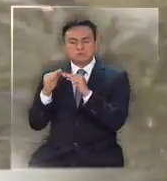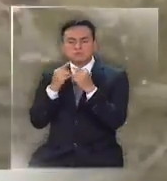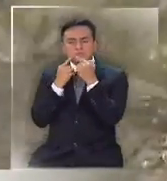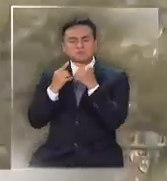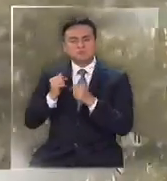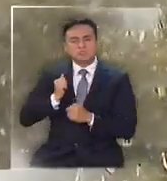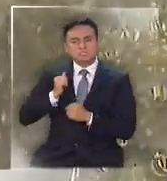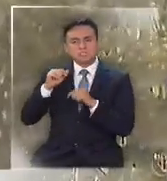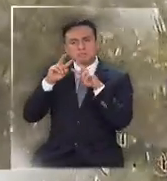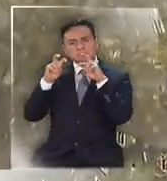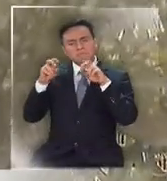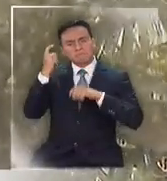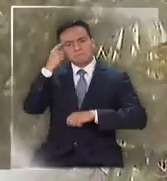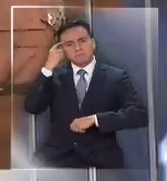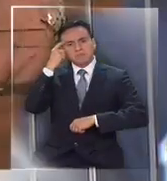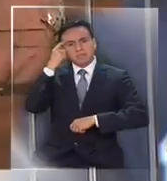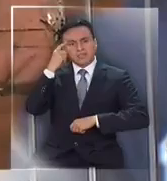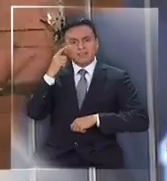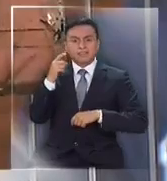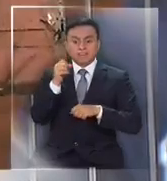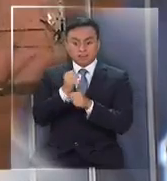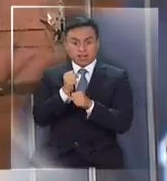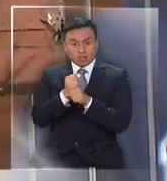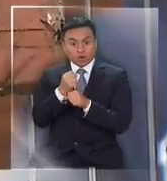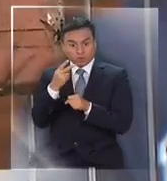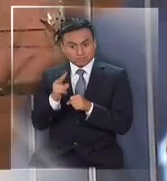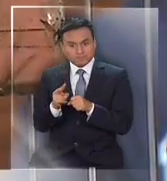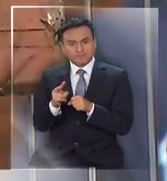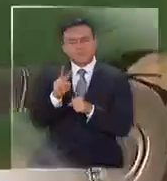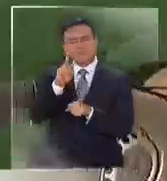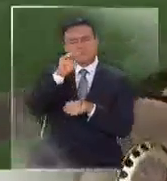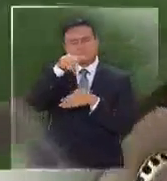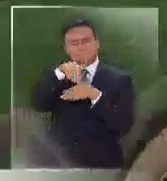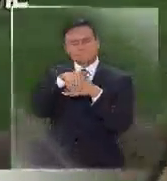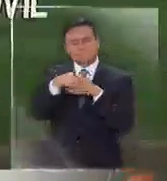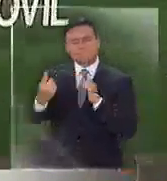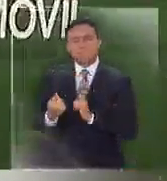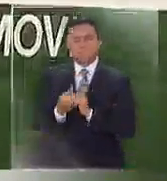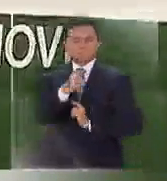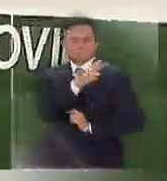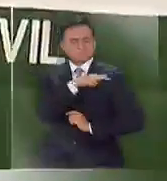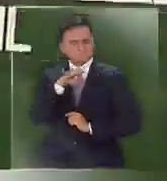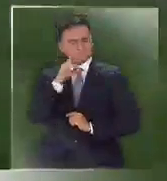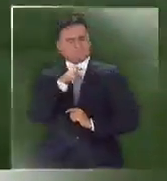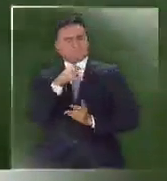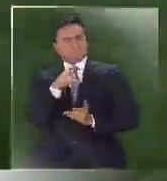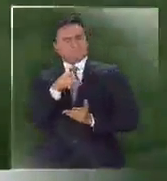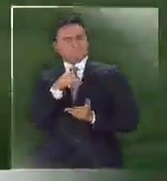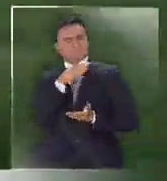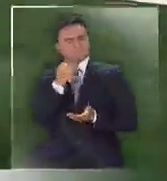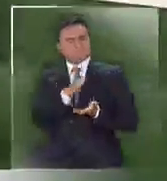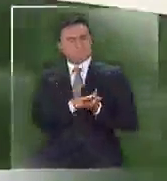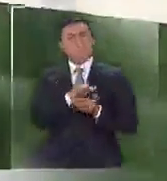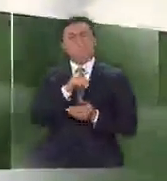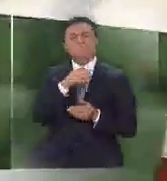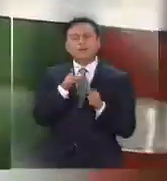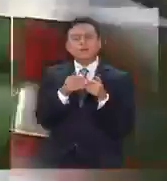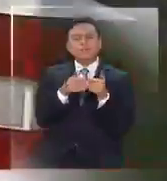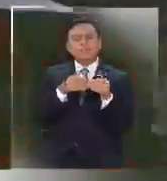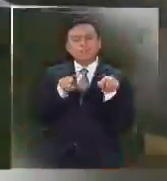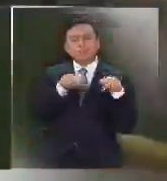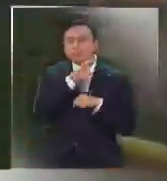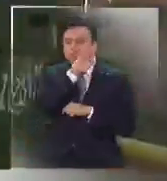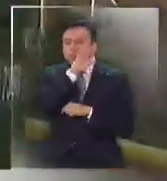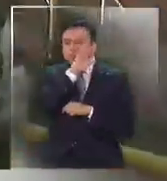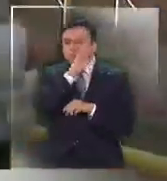policías se hacen. Esto luego que un trabajador encontrara cerca de las 2 de la tarde a su empleador fallecido. La víctima estaba en uno de los